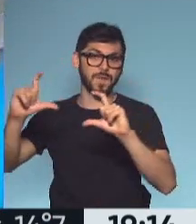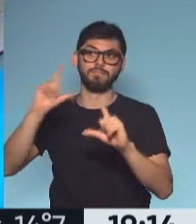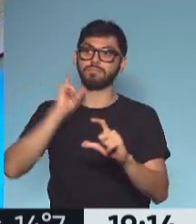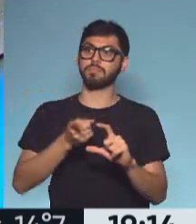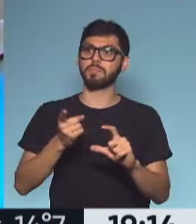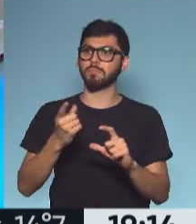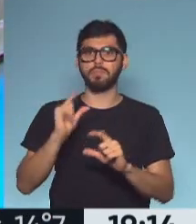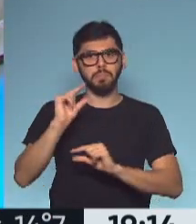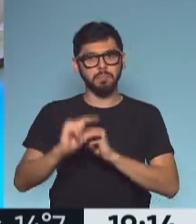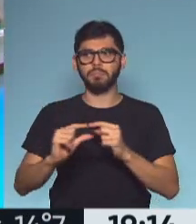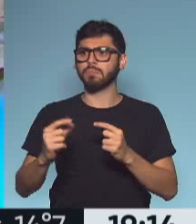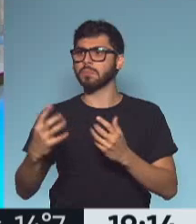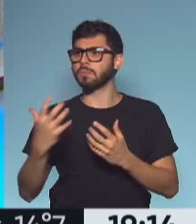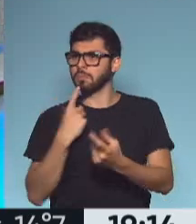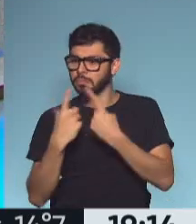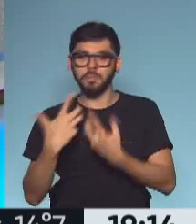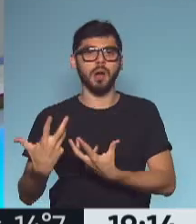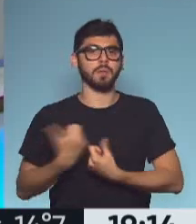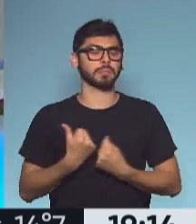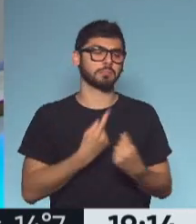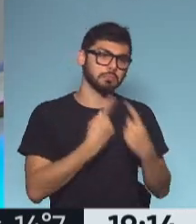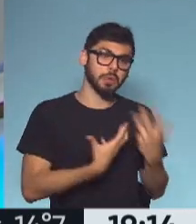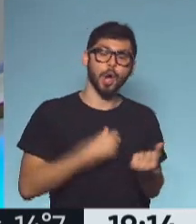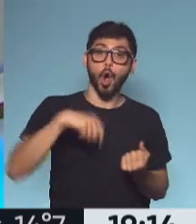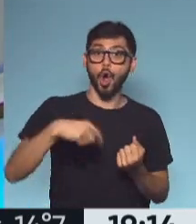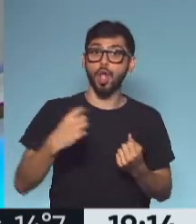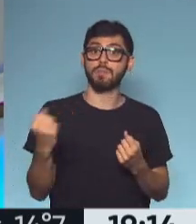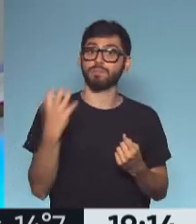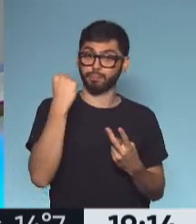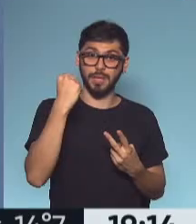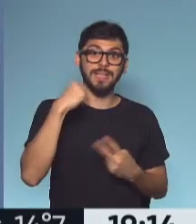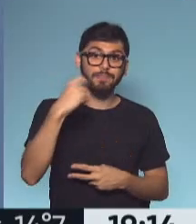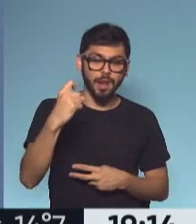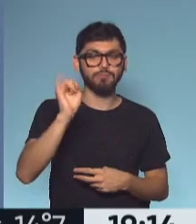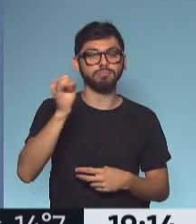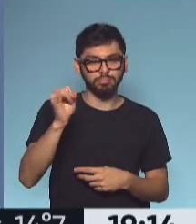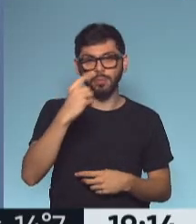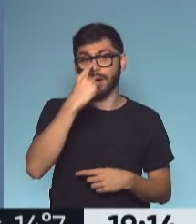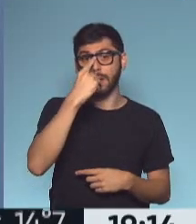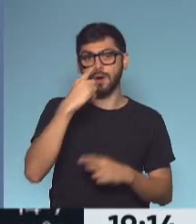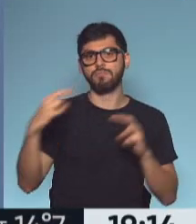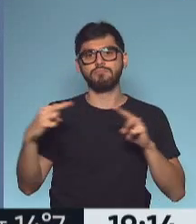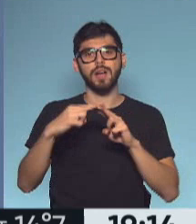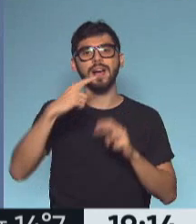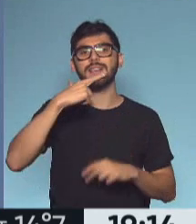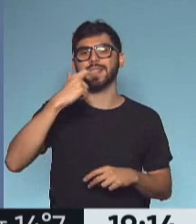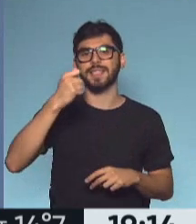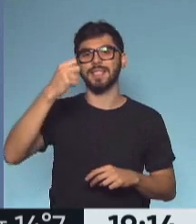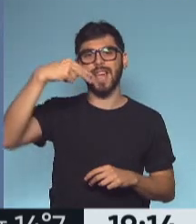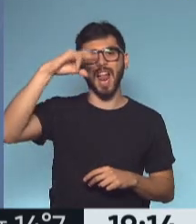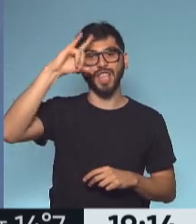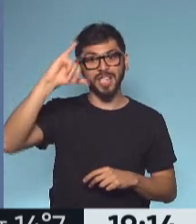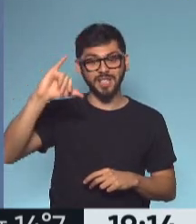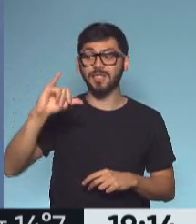compromisos que va cosechando Alberto Fernández en el camino. Hoy fue España. Hoy fue España y se encontró con Pedro Sánchez, al cual Pedro Sánchez